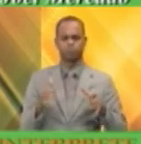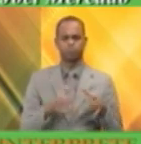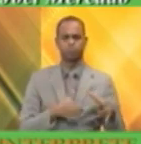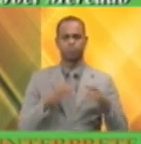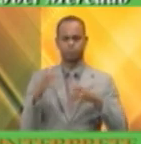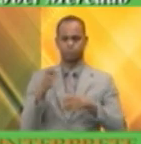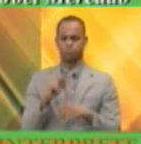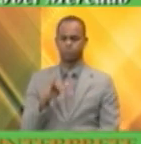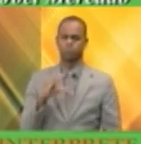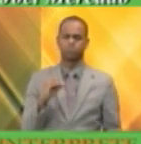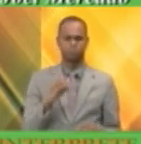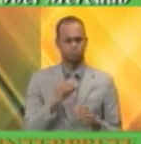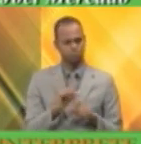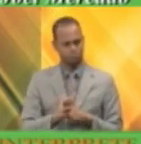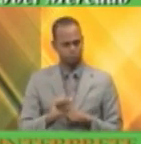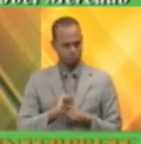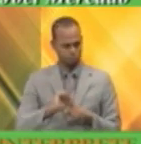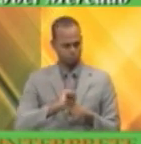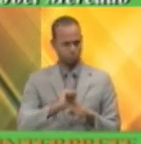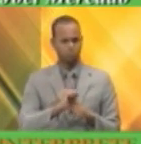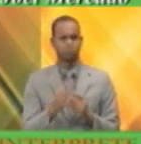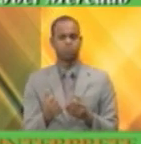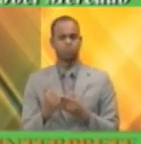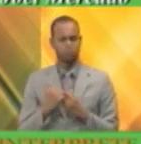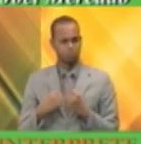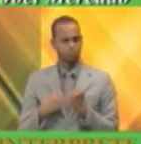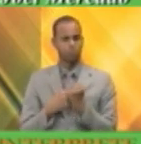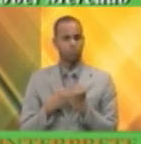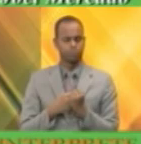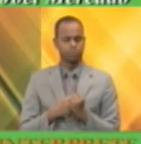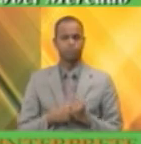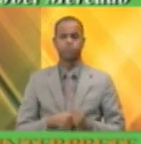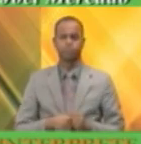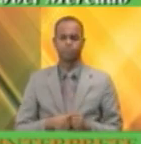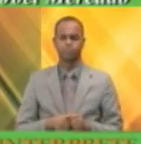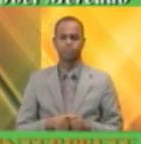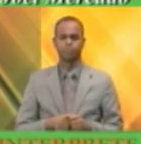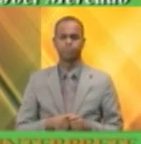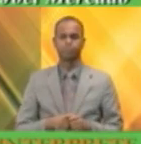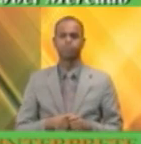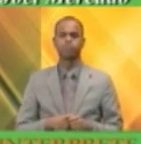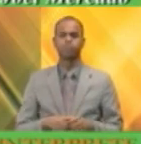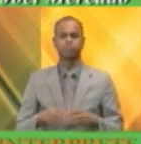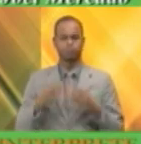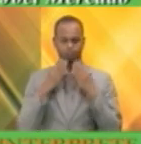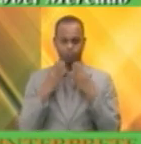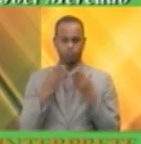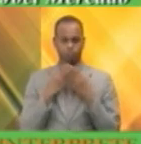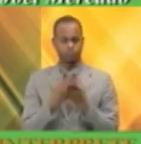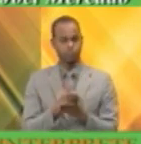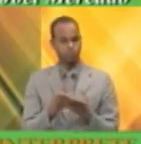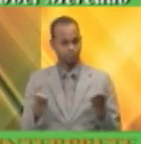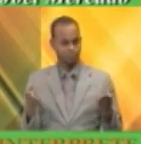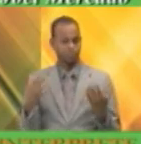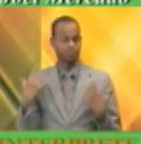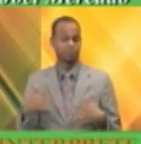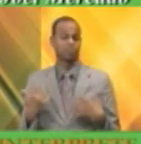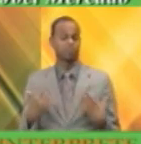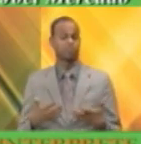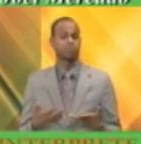ahora, en el 2016, a los Juegos. Darle las gracias a ellos, que se nos han metido, aunque